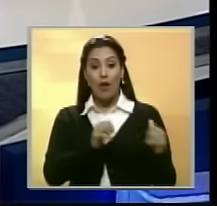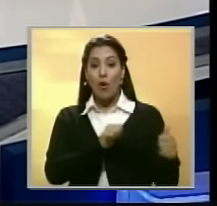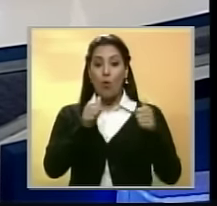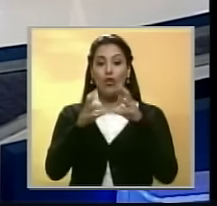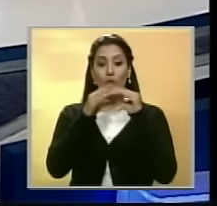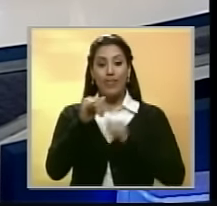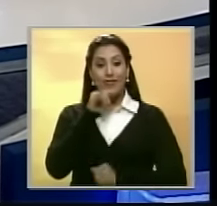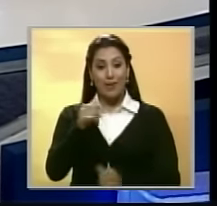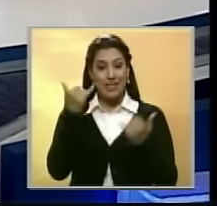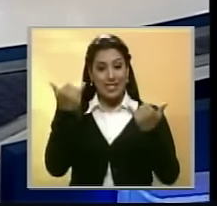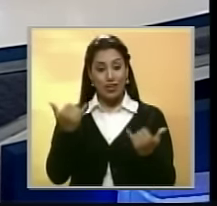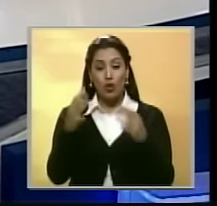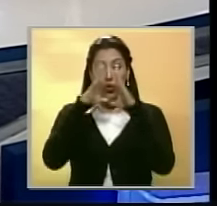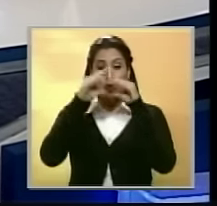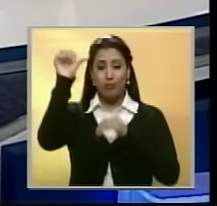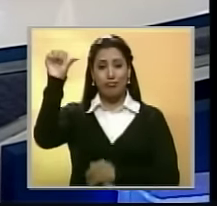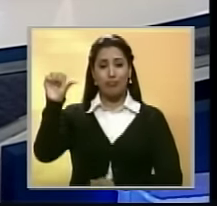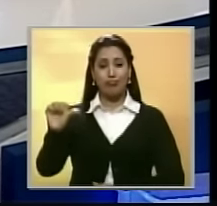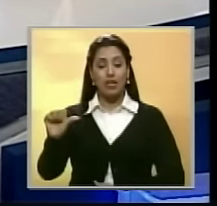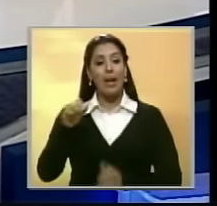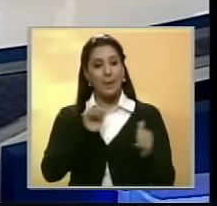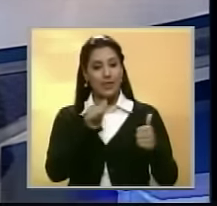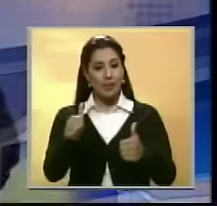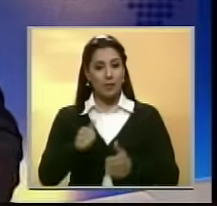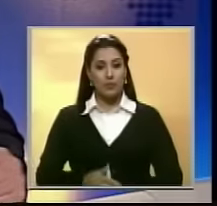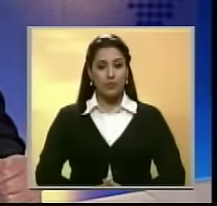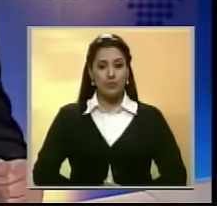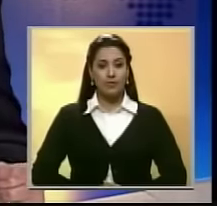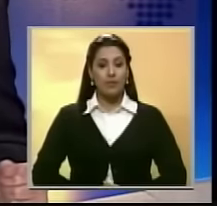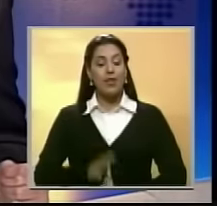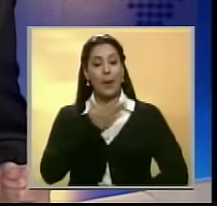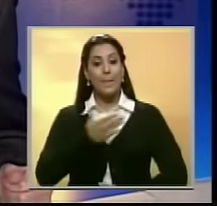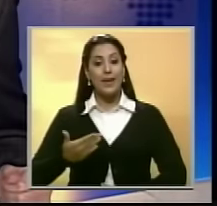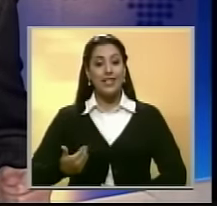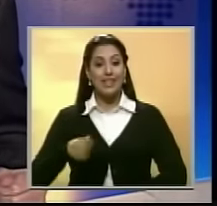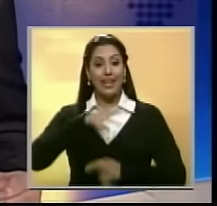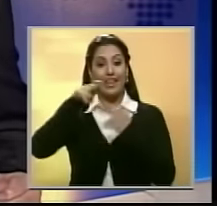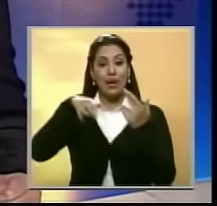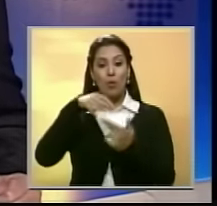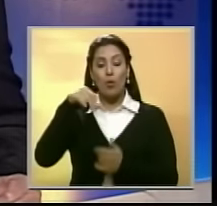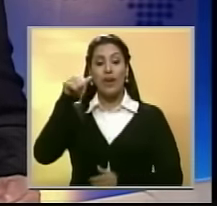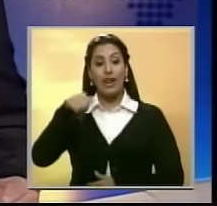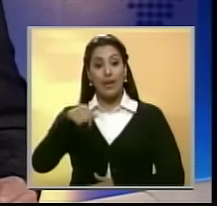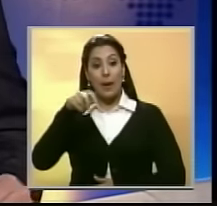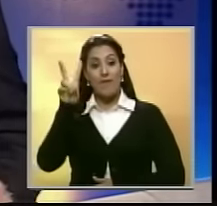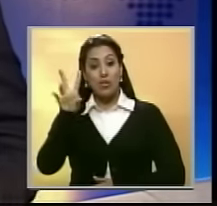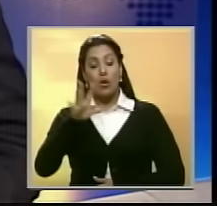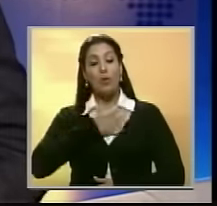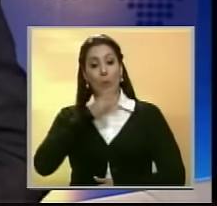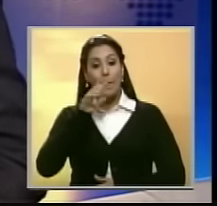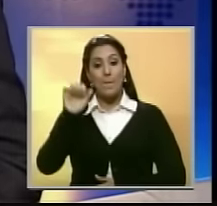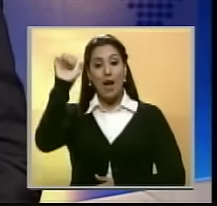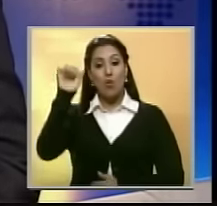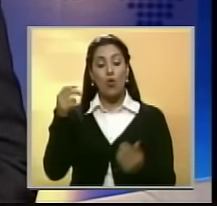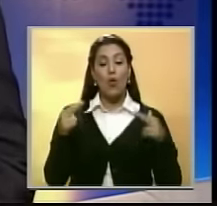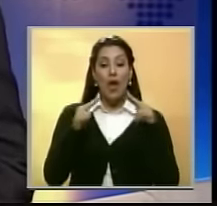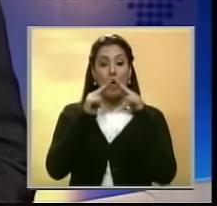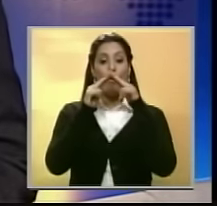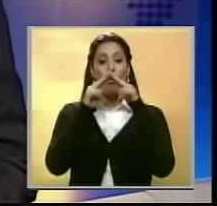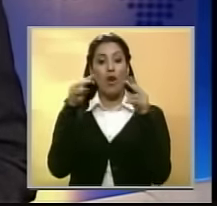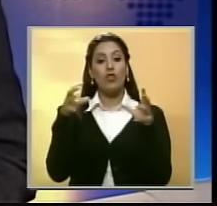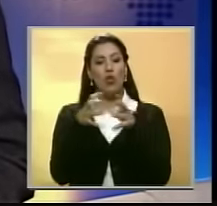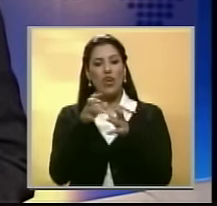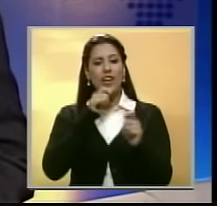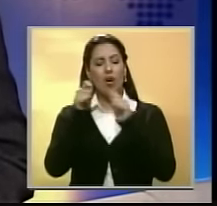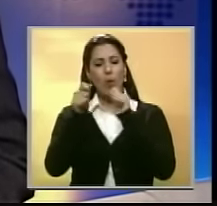las informaciones y todos los detalles. Comenzamos. El presidente de la República, Nicolás Maduro, sostendrá un encuentro con medios nacionales